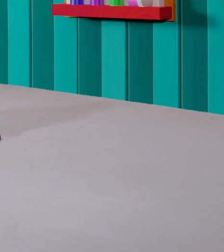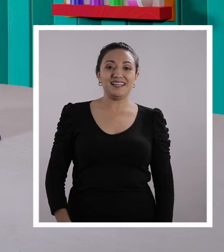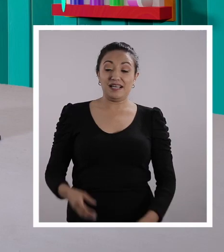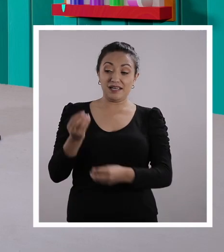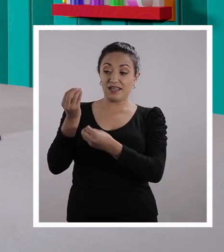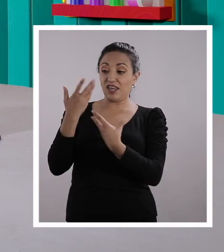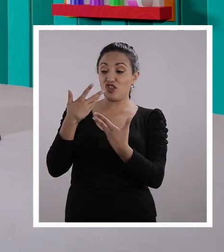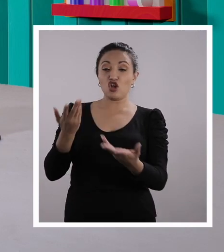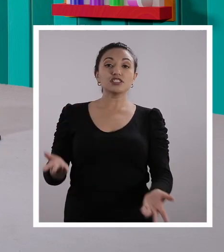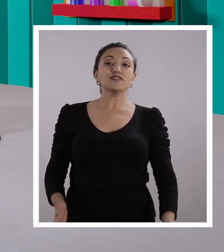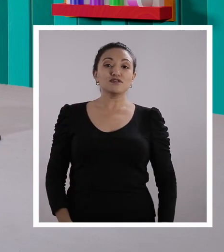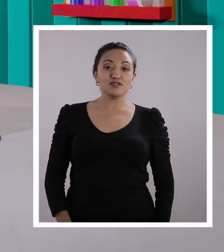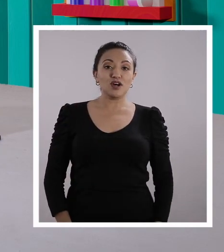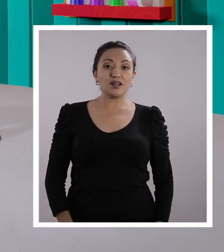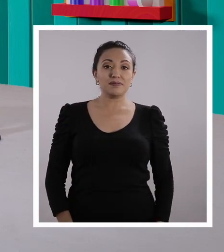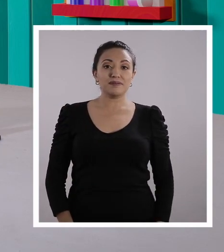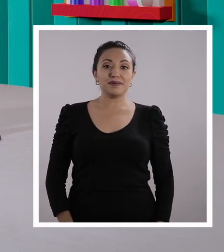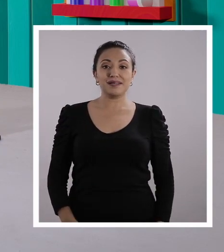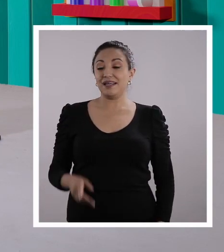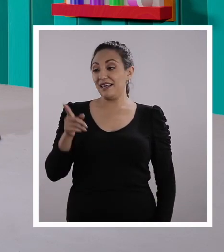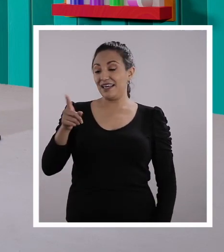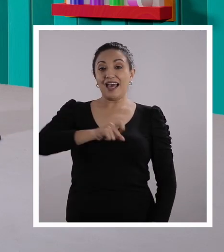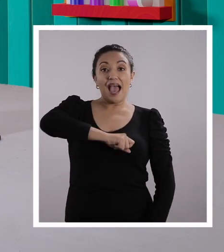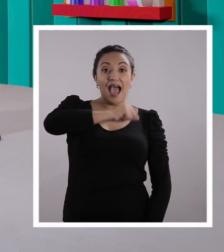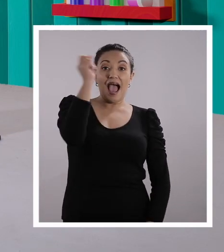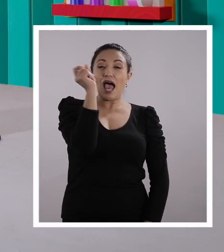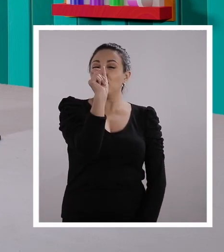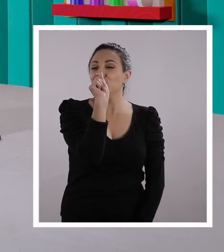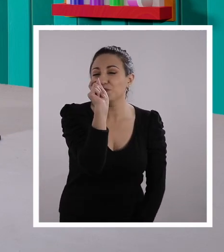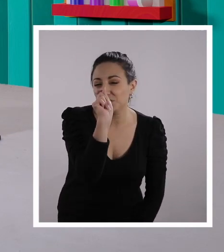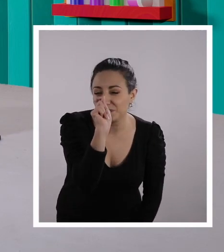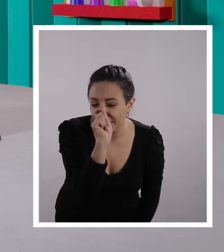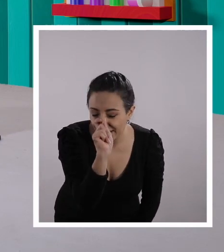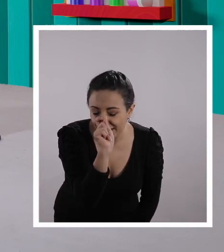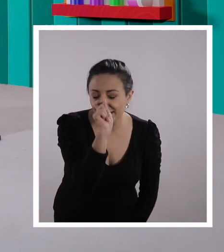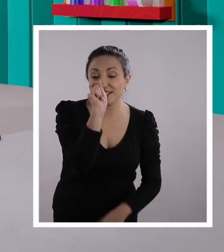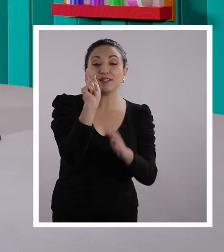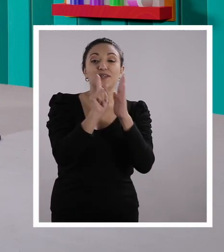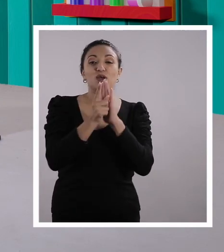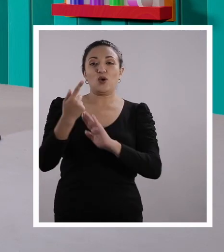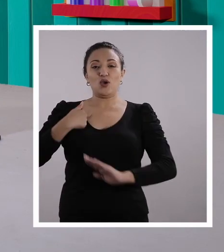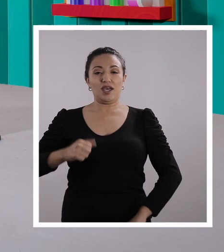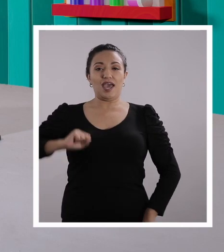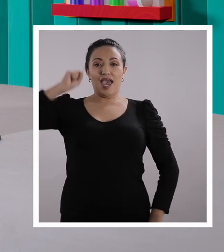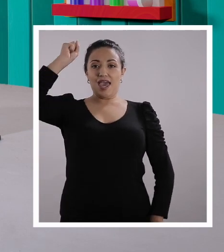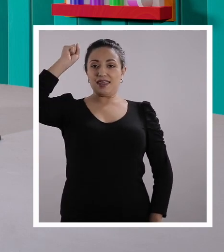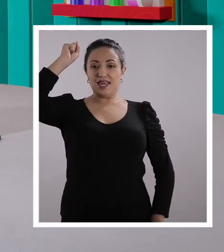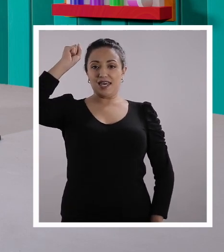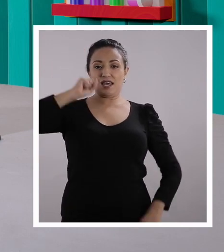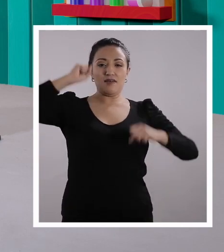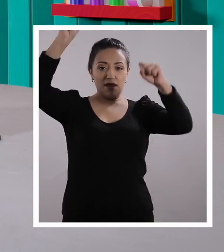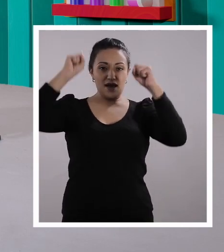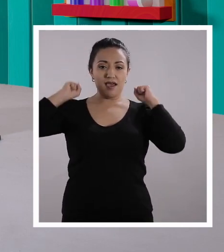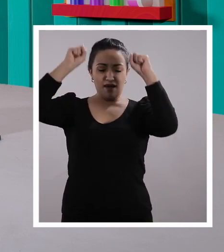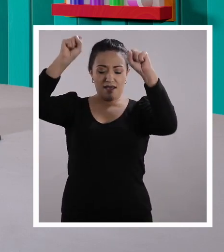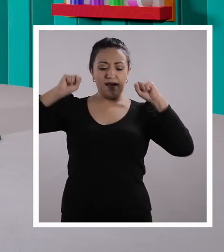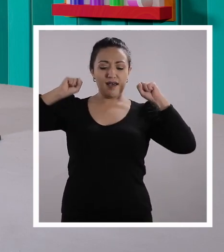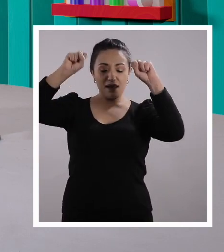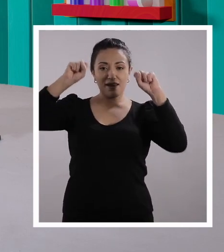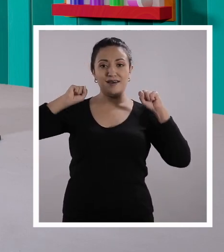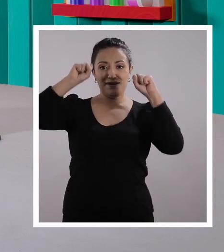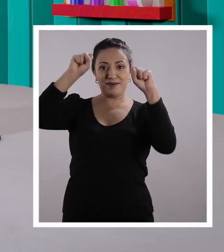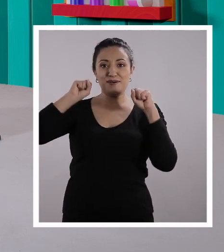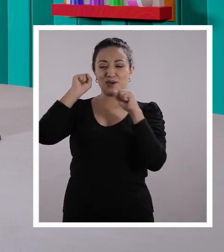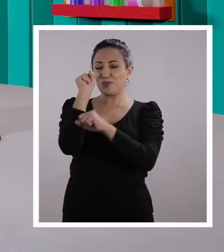nos acaban de informar que por un pelito al cabo del arroyo la gente las barras